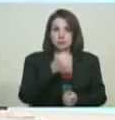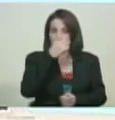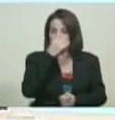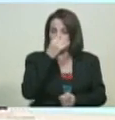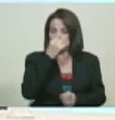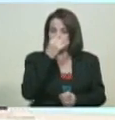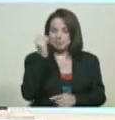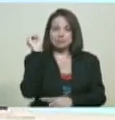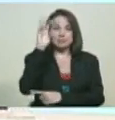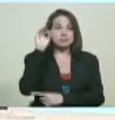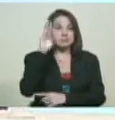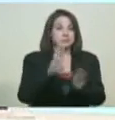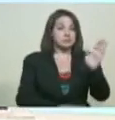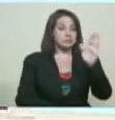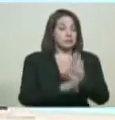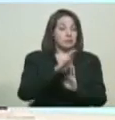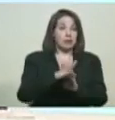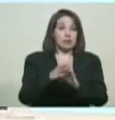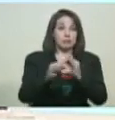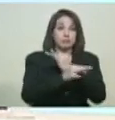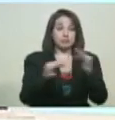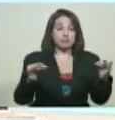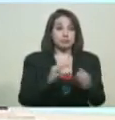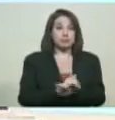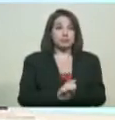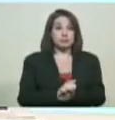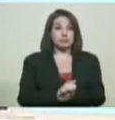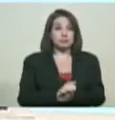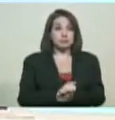con línea en plena acción